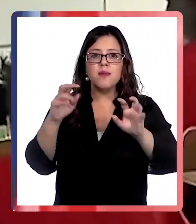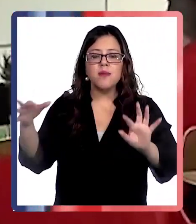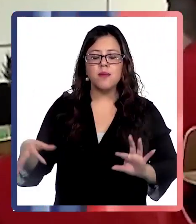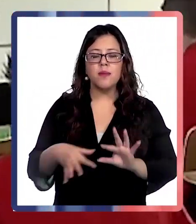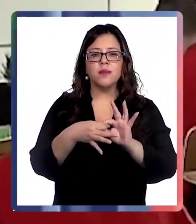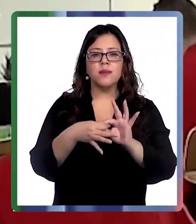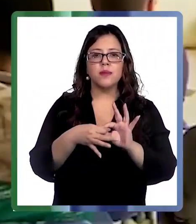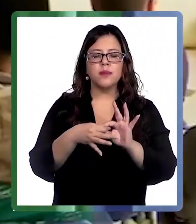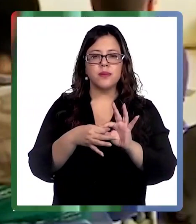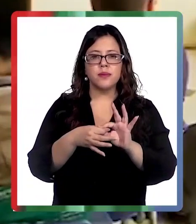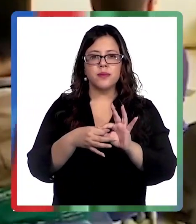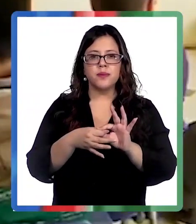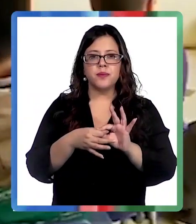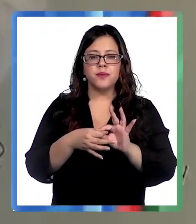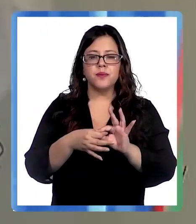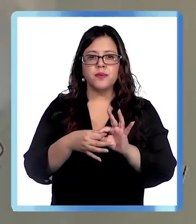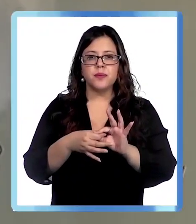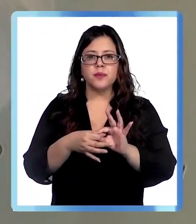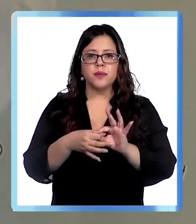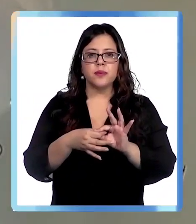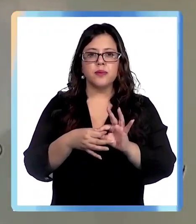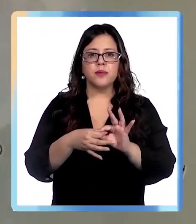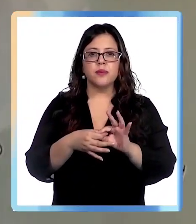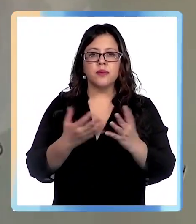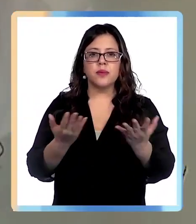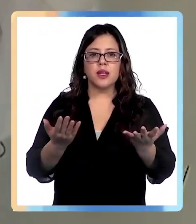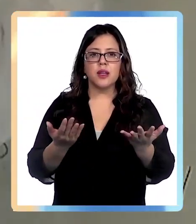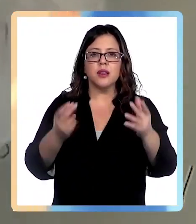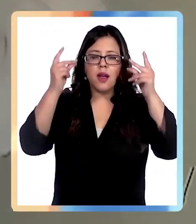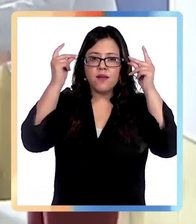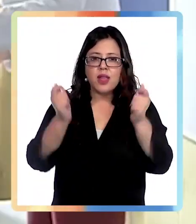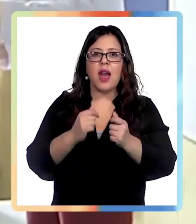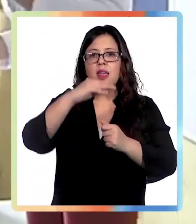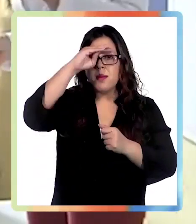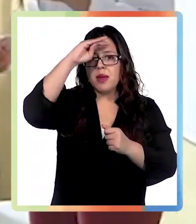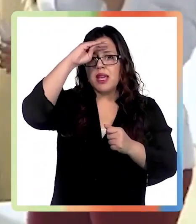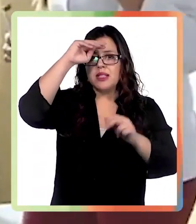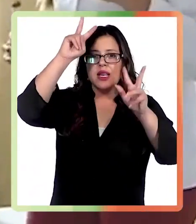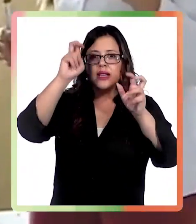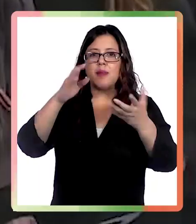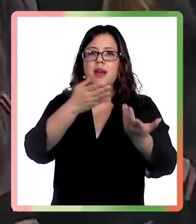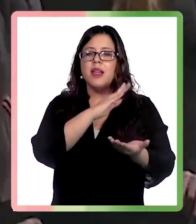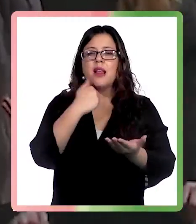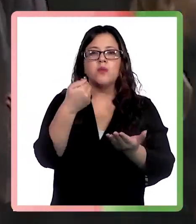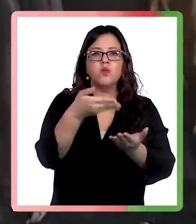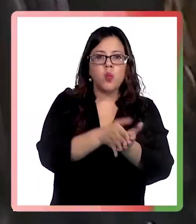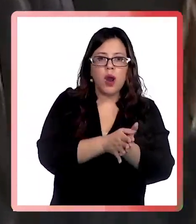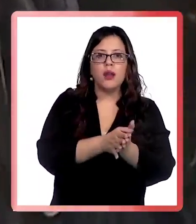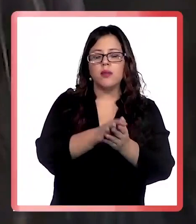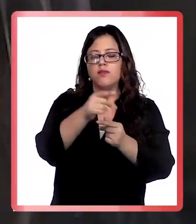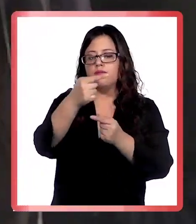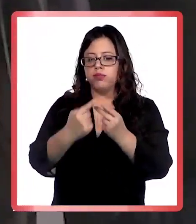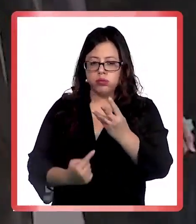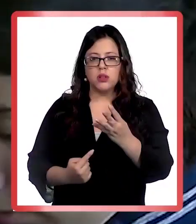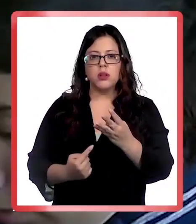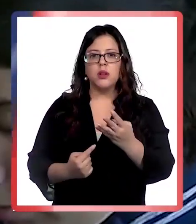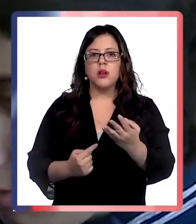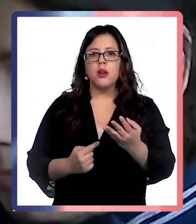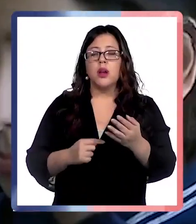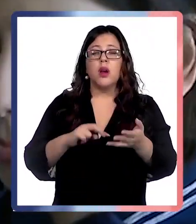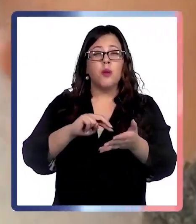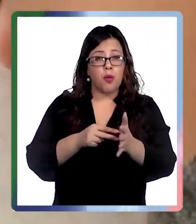o experiencias cercanas en relación al suicidio. Bueno, hace una serie de complejidades, por ejemplo, que hoy